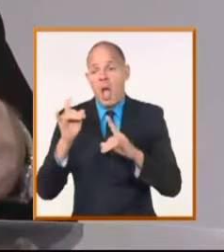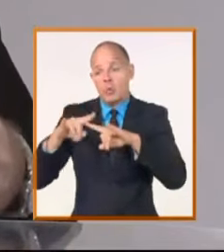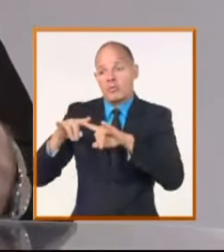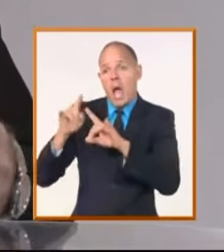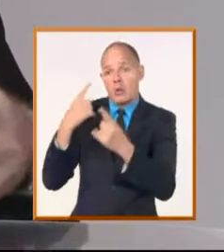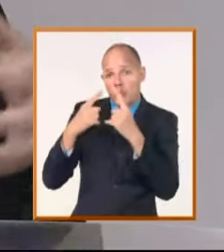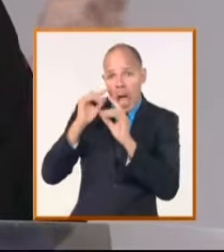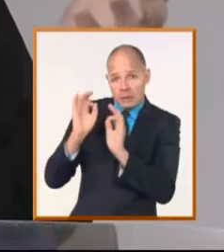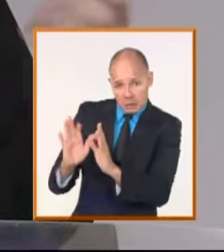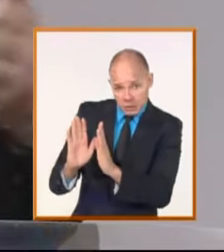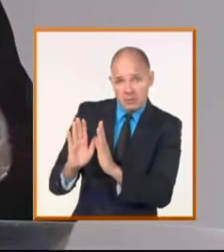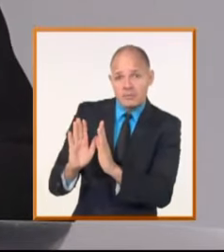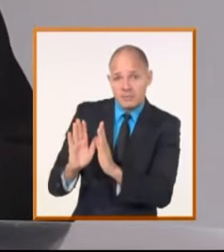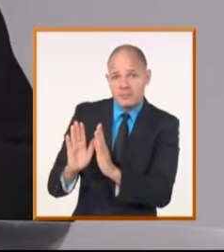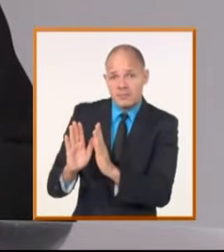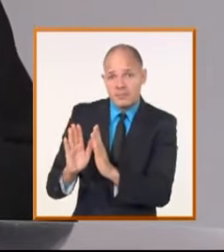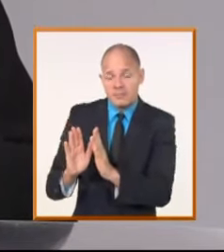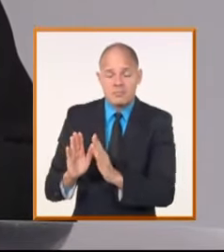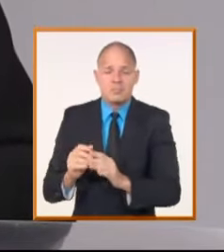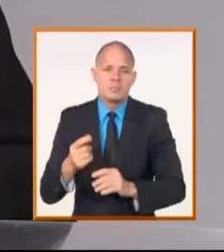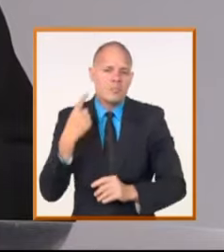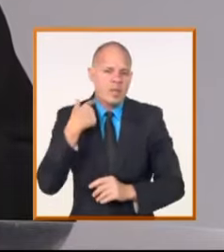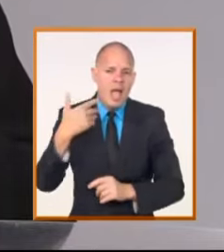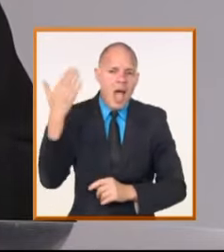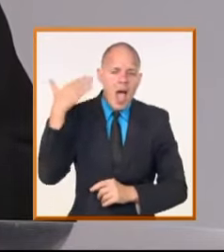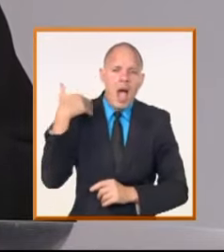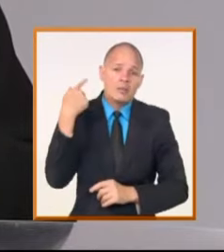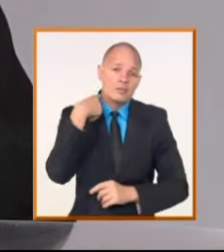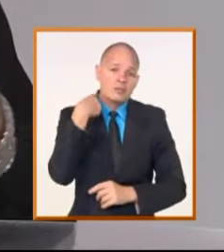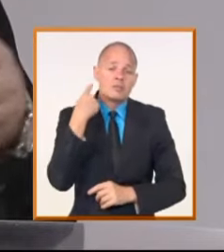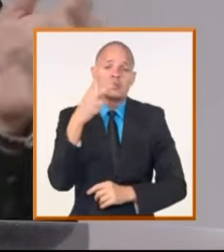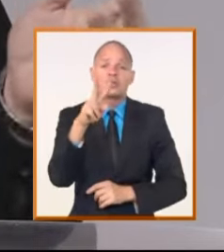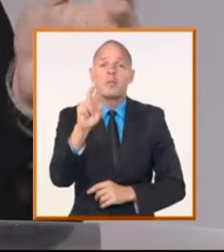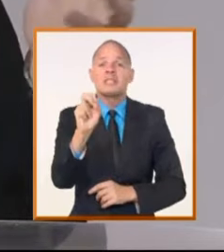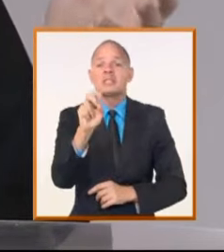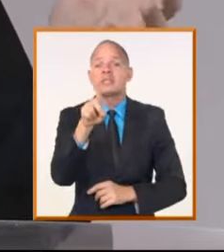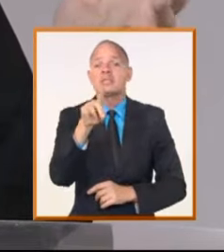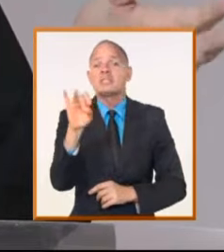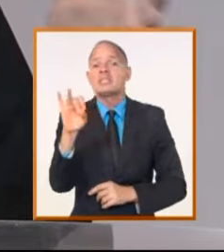su reputación. En aquel momento se habló mucho de una encuesta que era